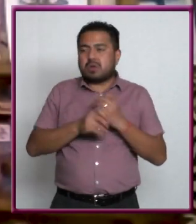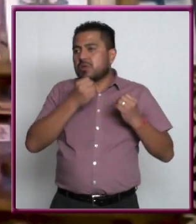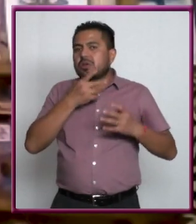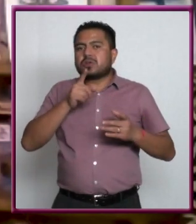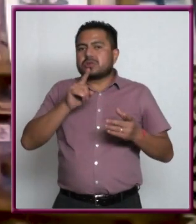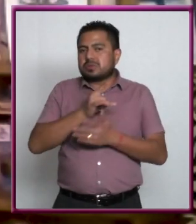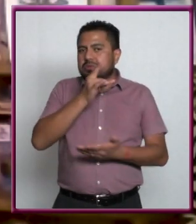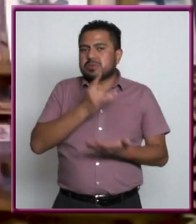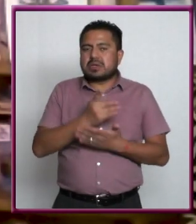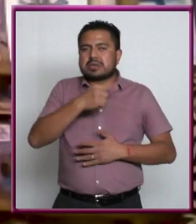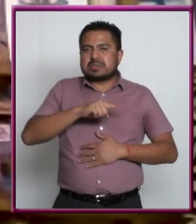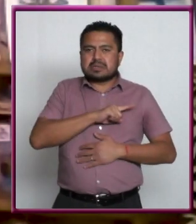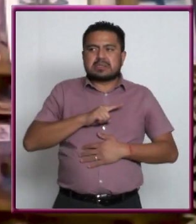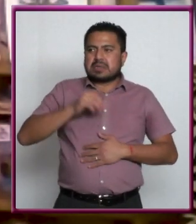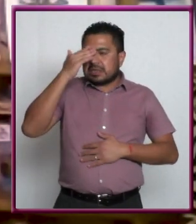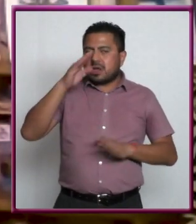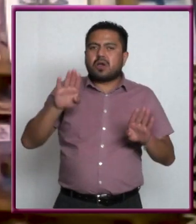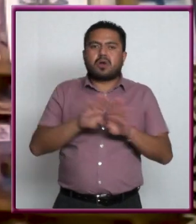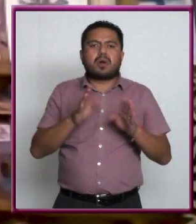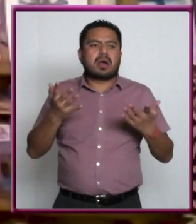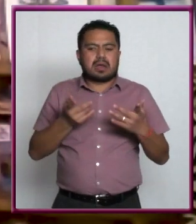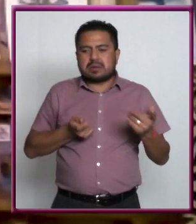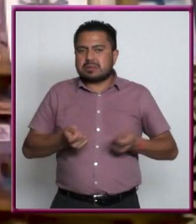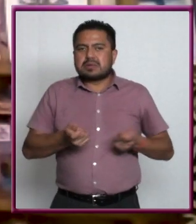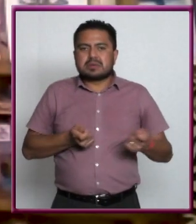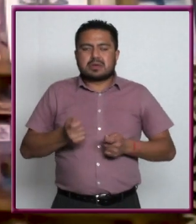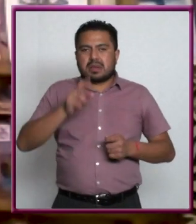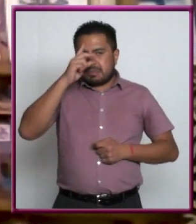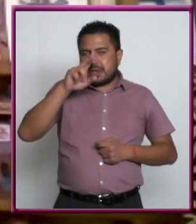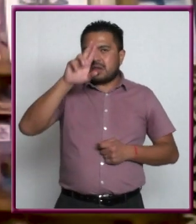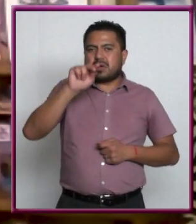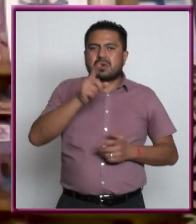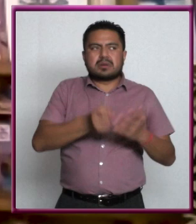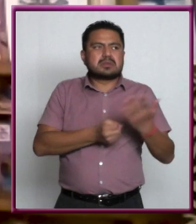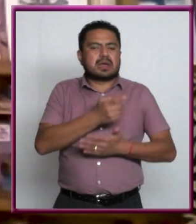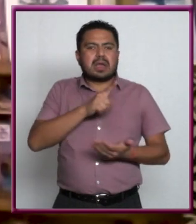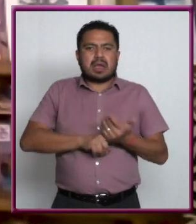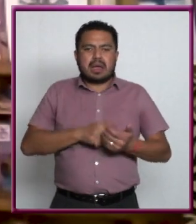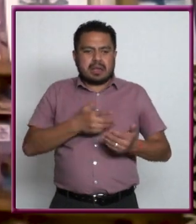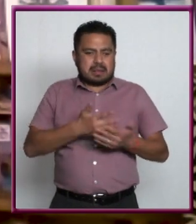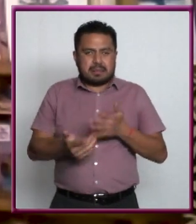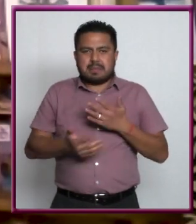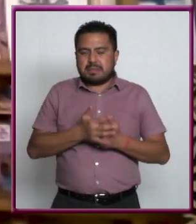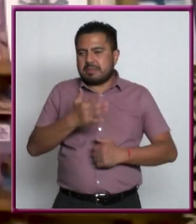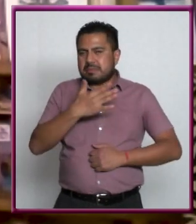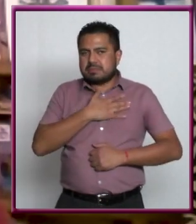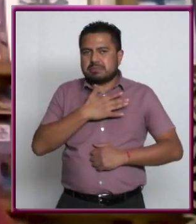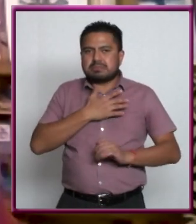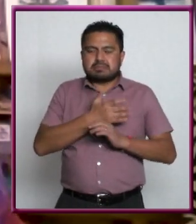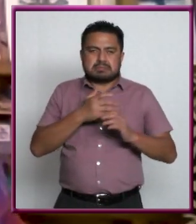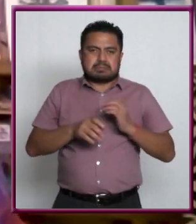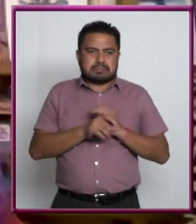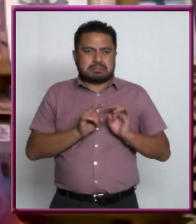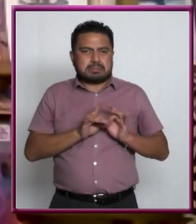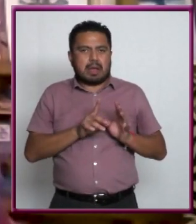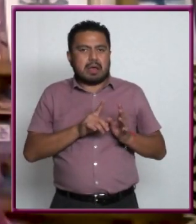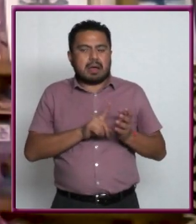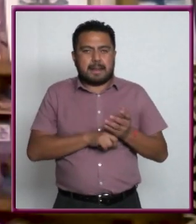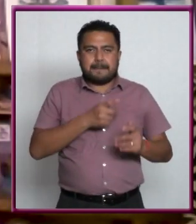increíbles, solo hay que saber cómo manejarlas para que no se nos salga de las manos las situaciones,